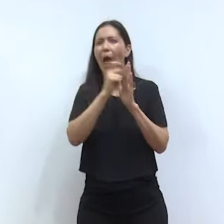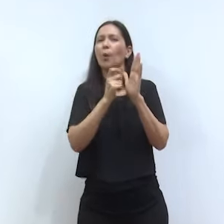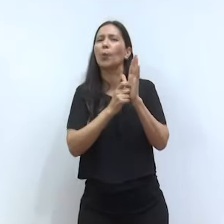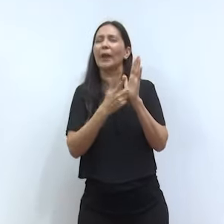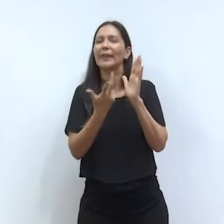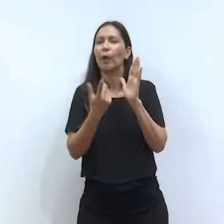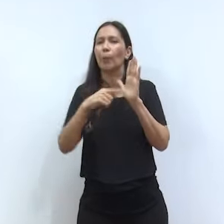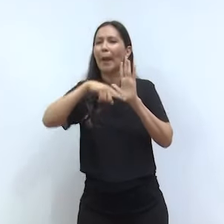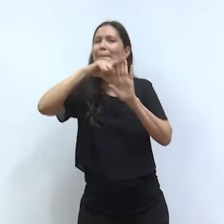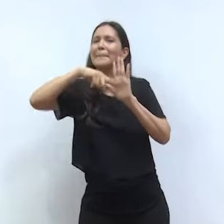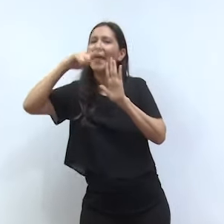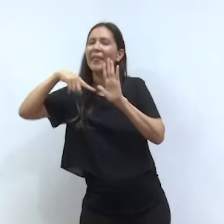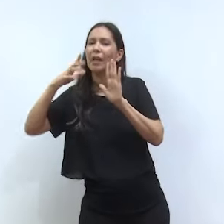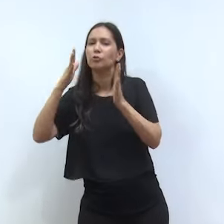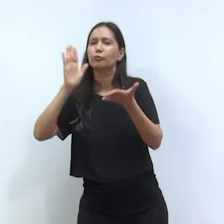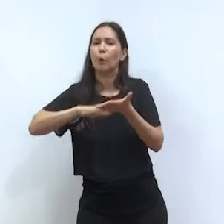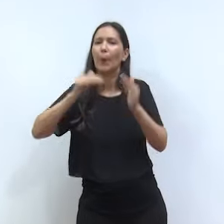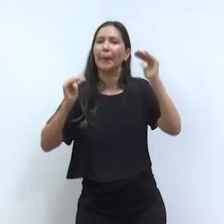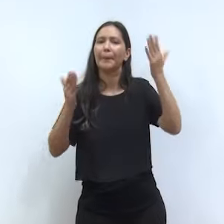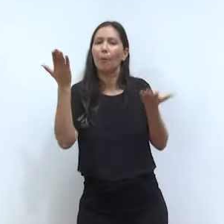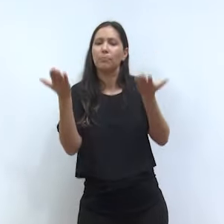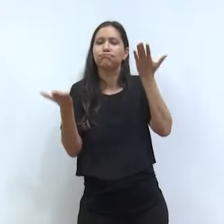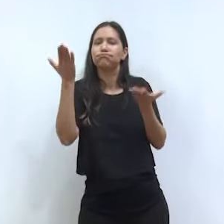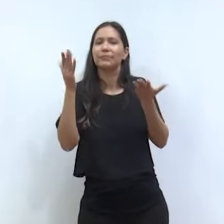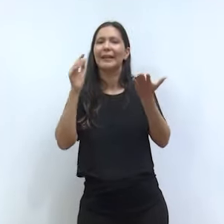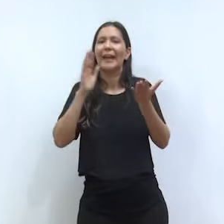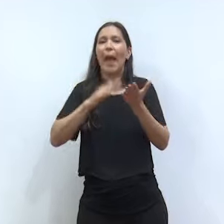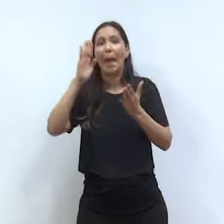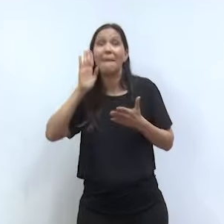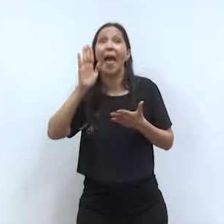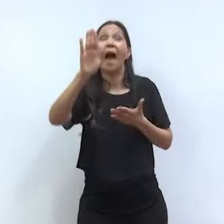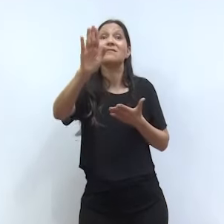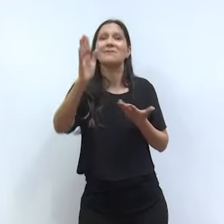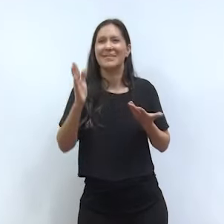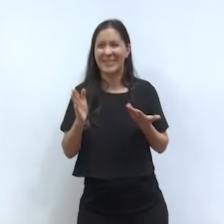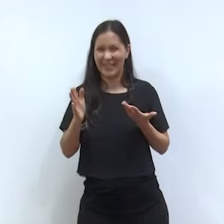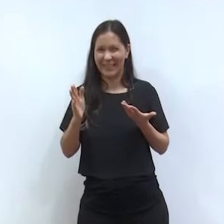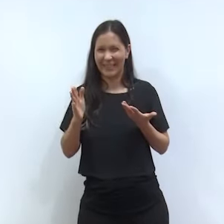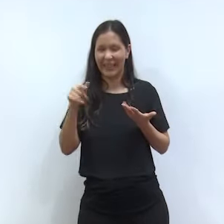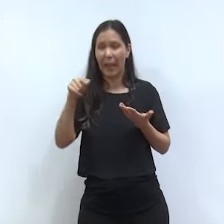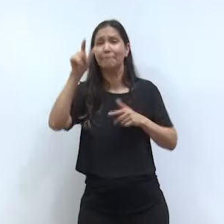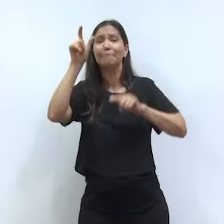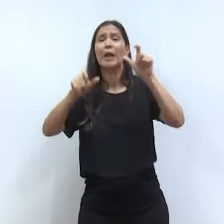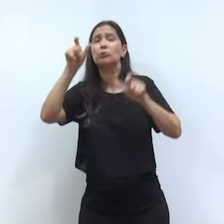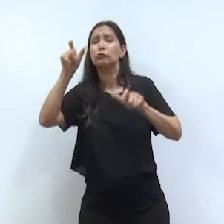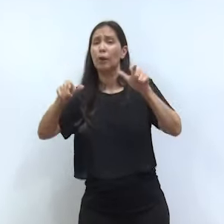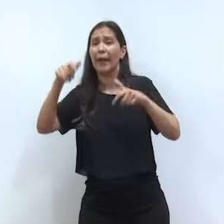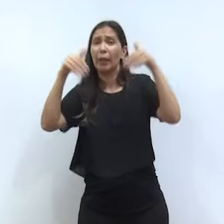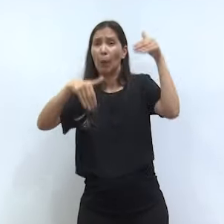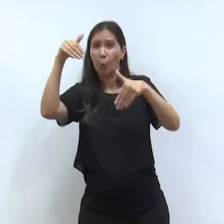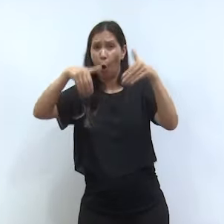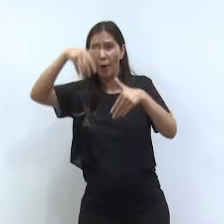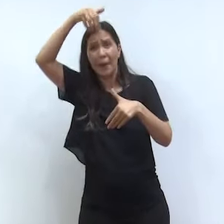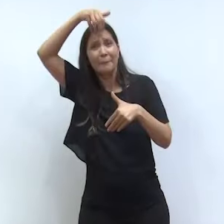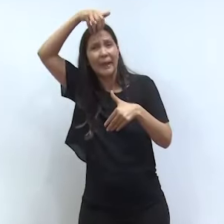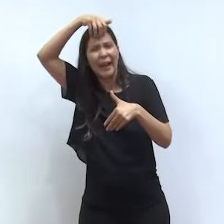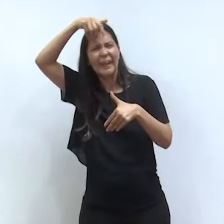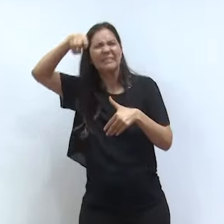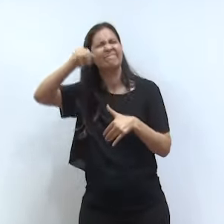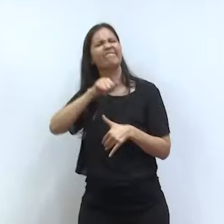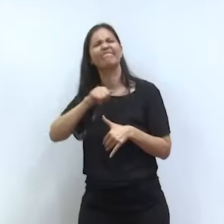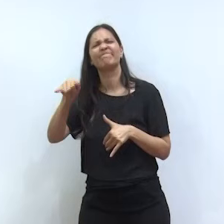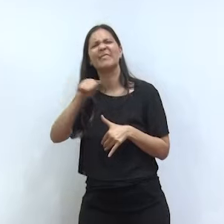gente los votantes de Miley y de bulis son muy pesimistas sobre el país pero los de Miley tienen mucha esperanza si